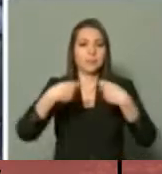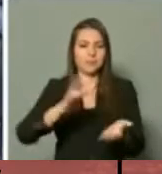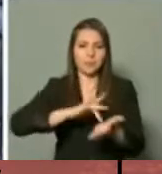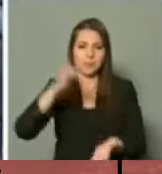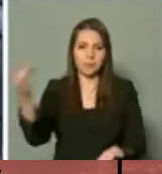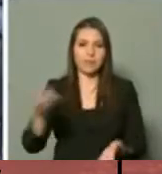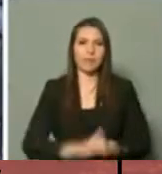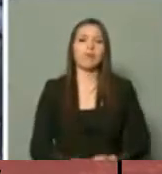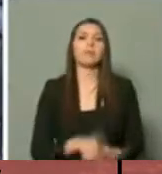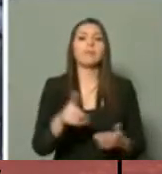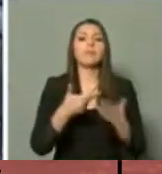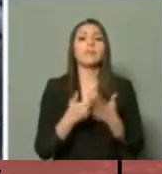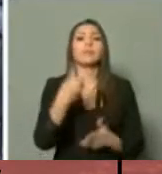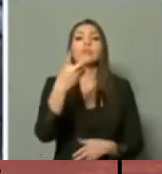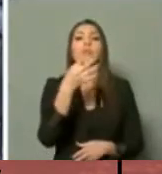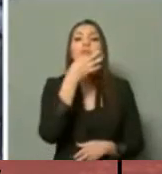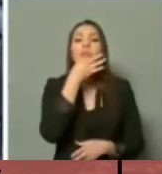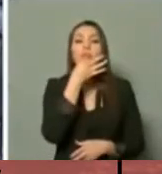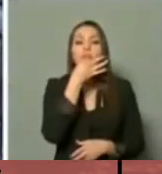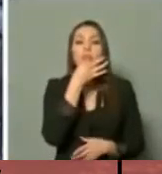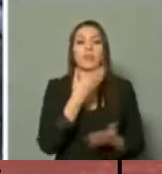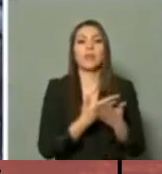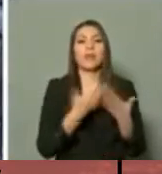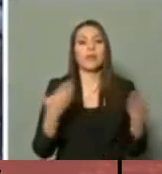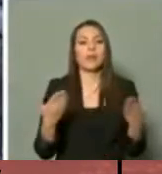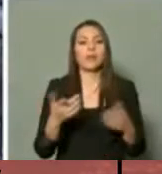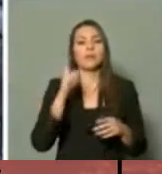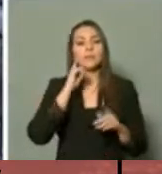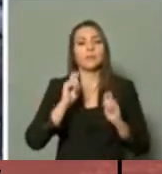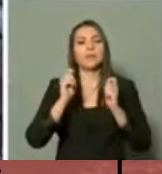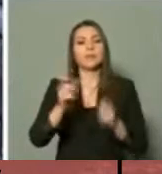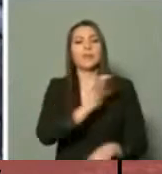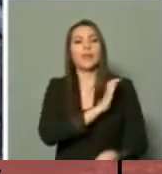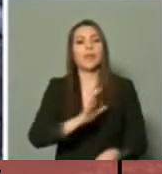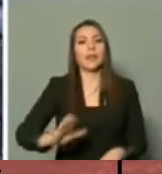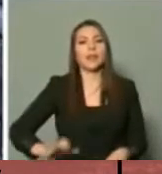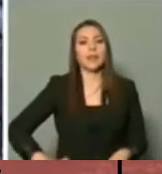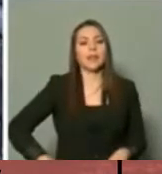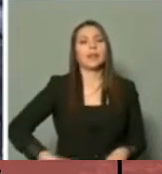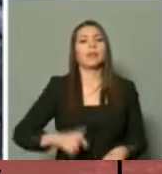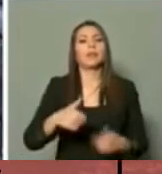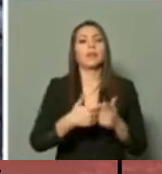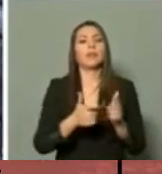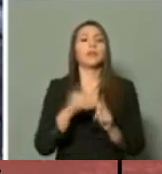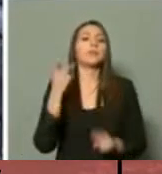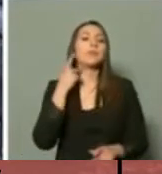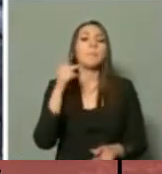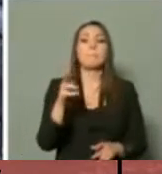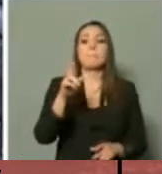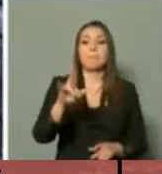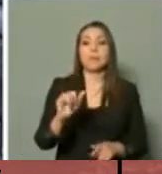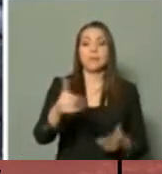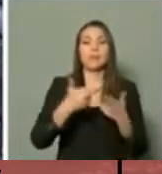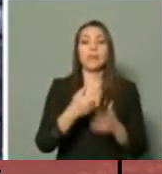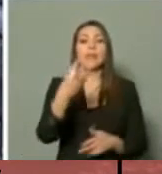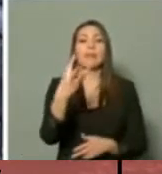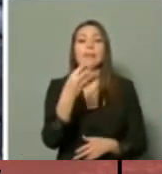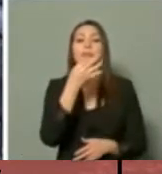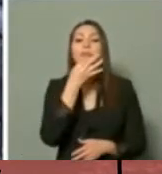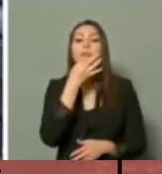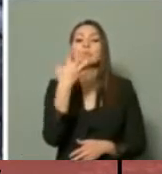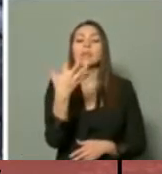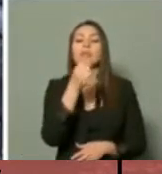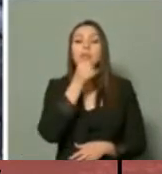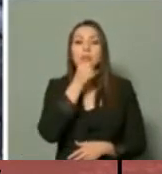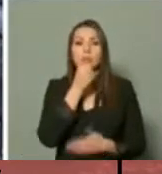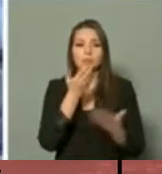restan 2 minutos en su bolsa de tiempo. A continuación, tiene la voz la candidata del Partido Revolucionario Institucional. Le recuerdo, aún tiene